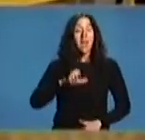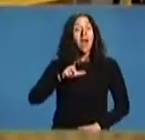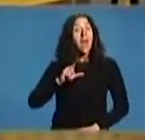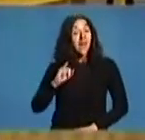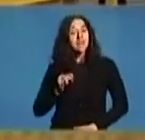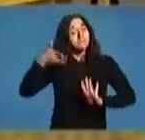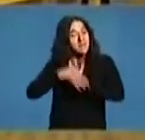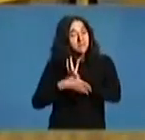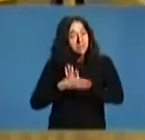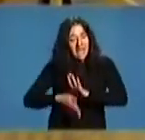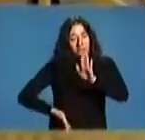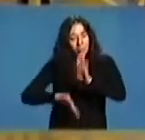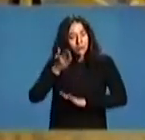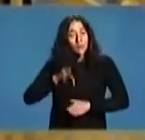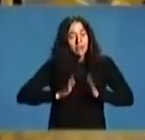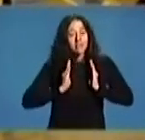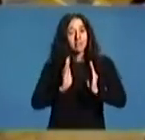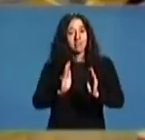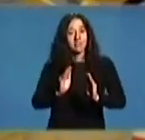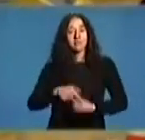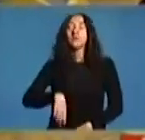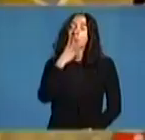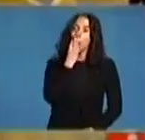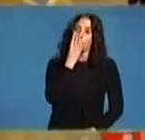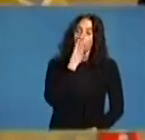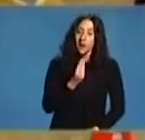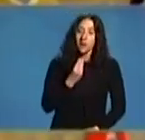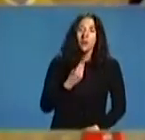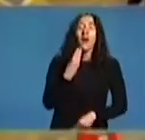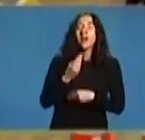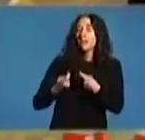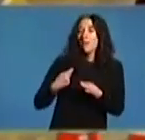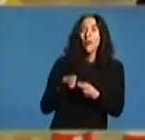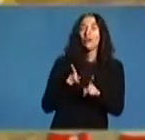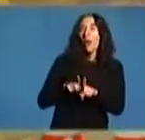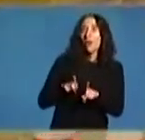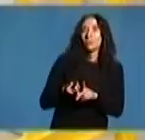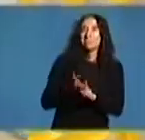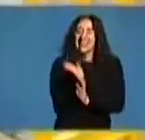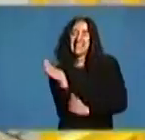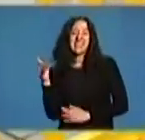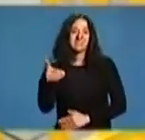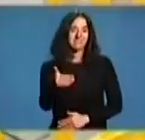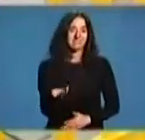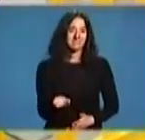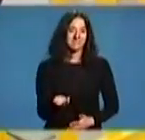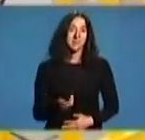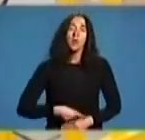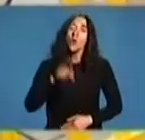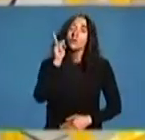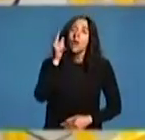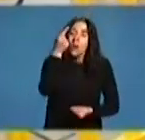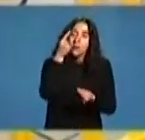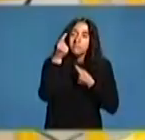siga recto e el perro toma a decisión de negociar ese obstáculo por la derecha. Pero non só teñen que cumprir